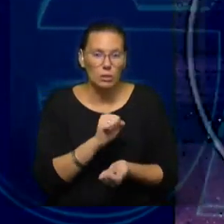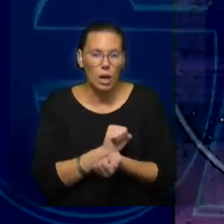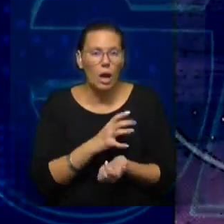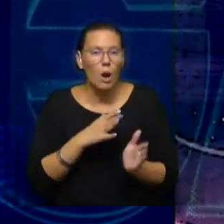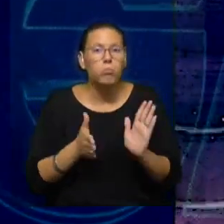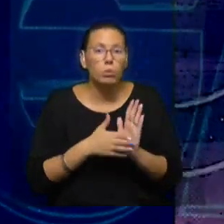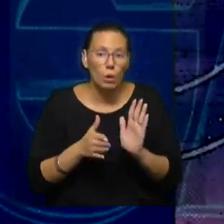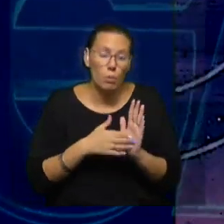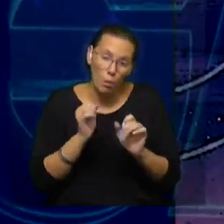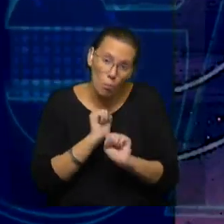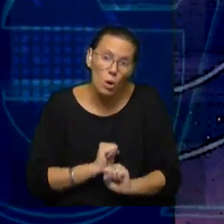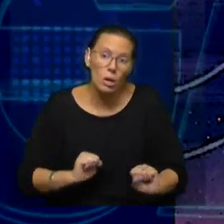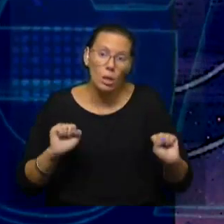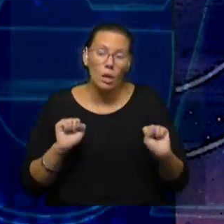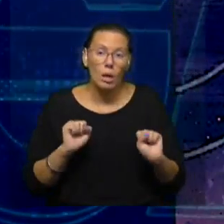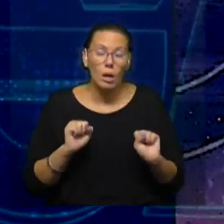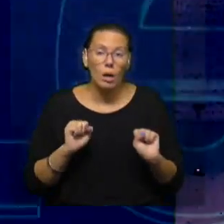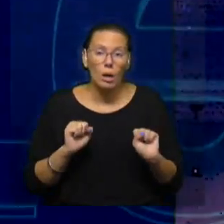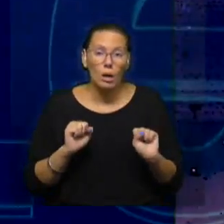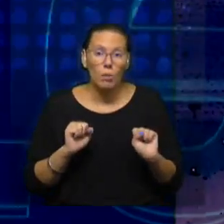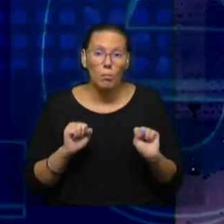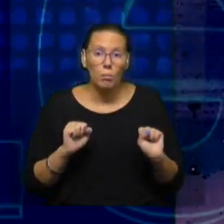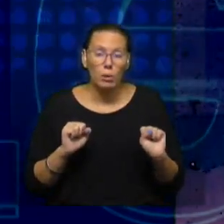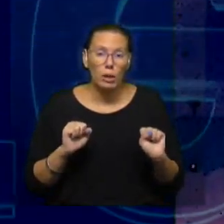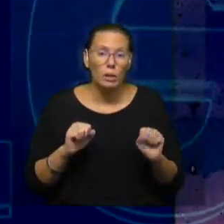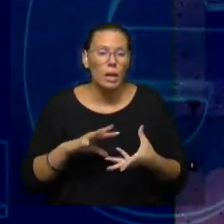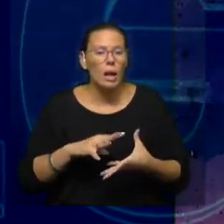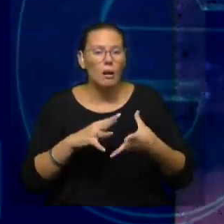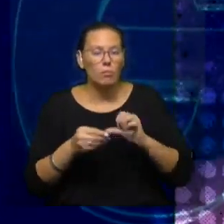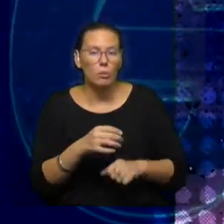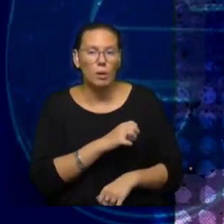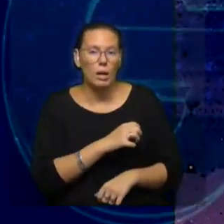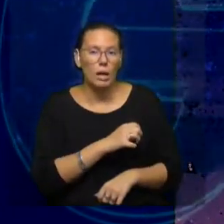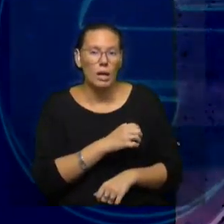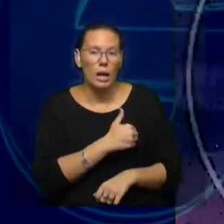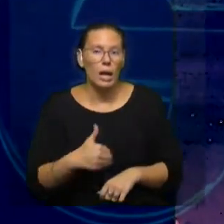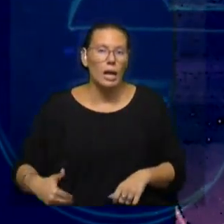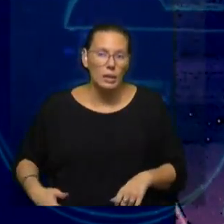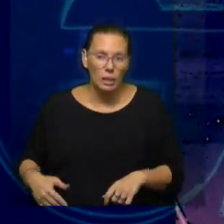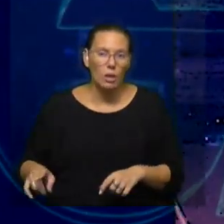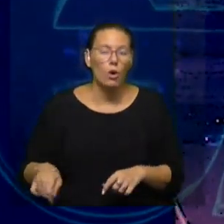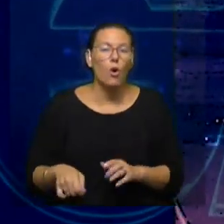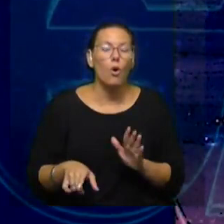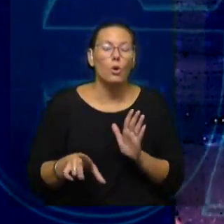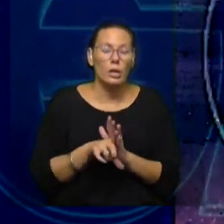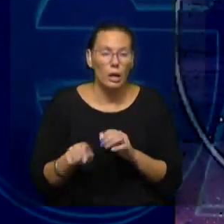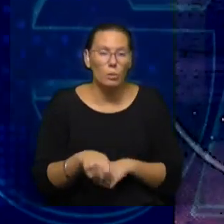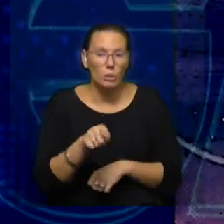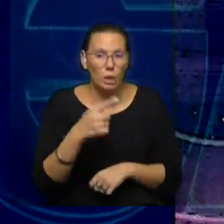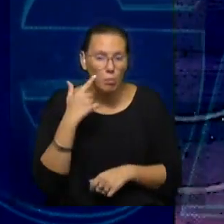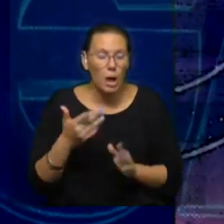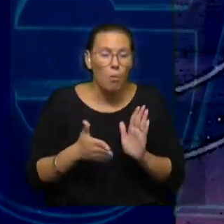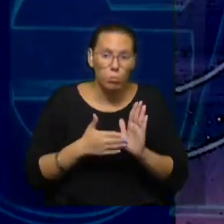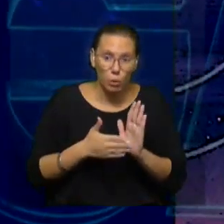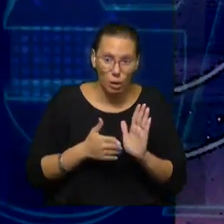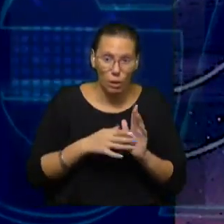todavía posibles donde uno puede tomar desde los mecanismos del Estado en un marco jurídico judicial para tomar pruebas y que eso